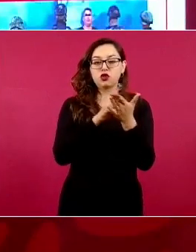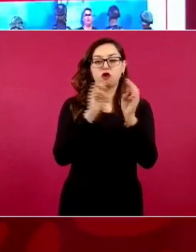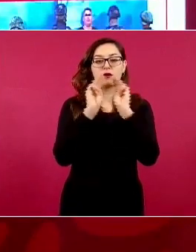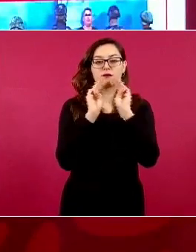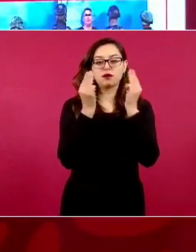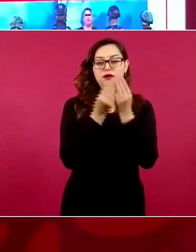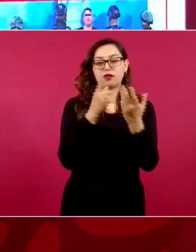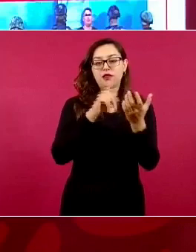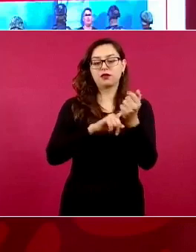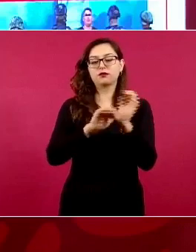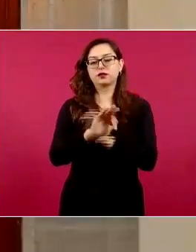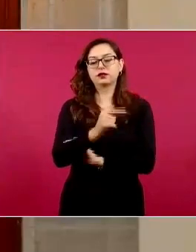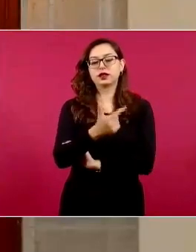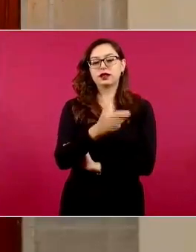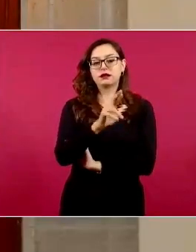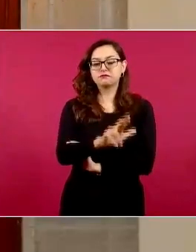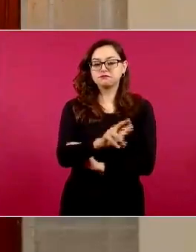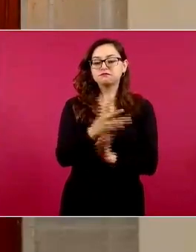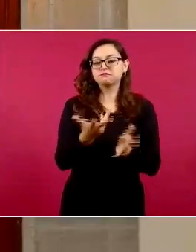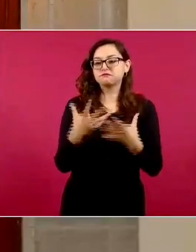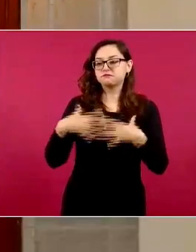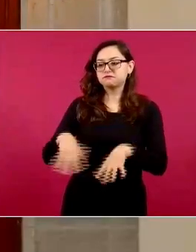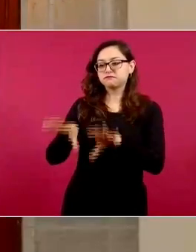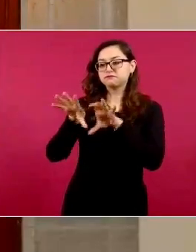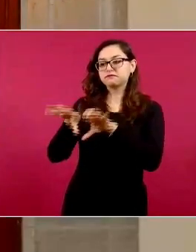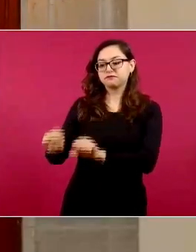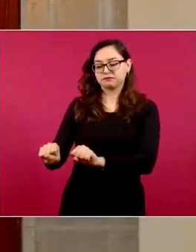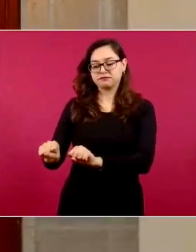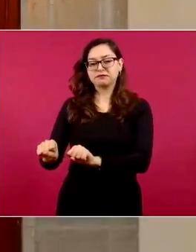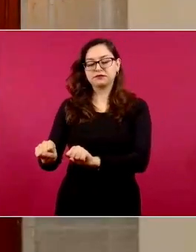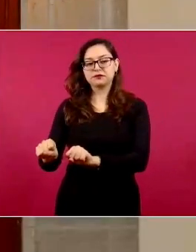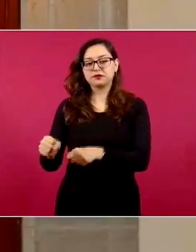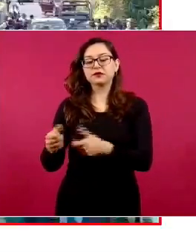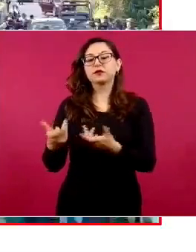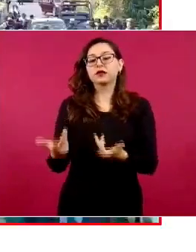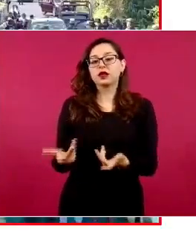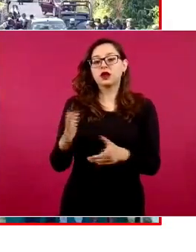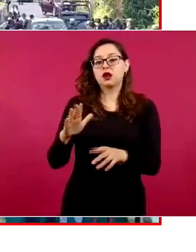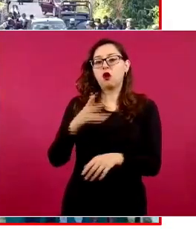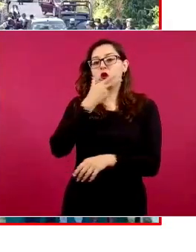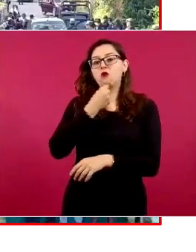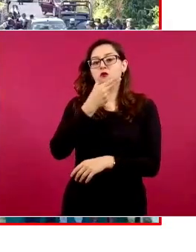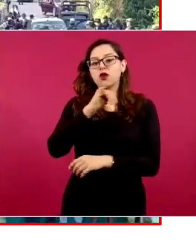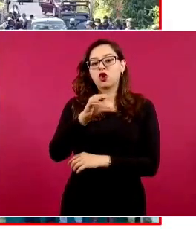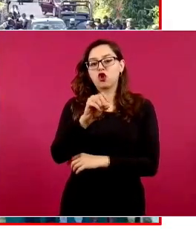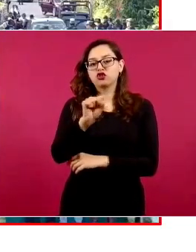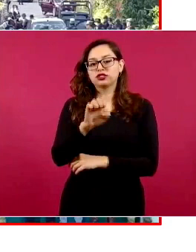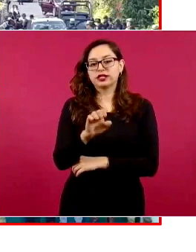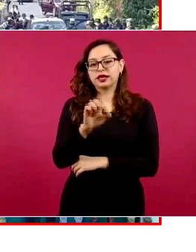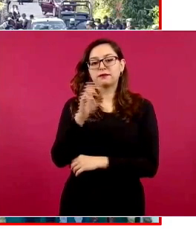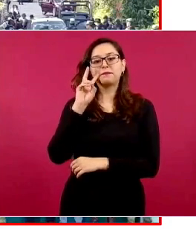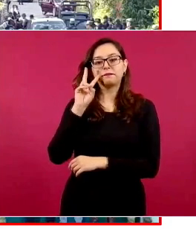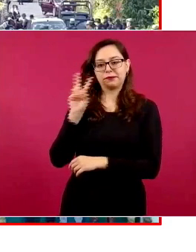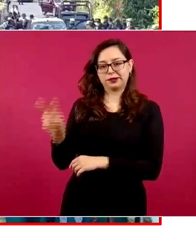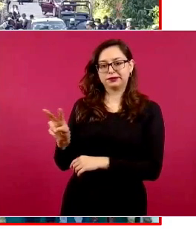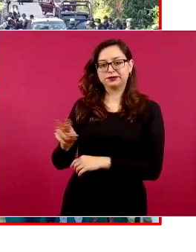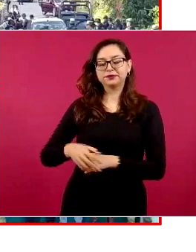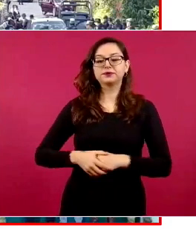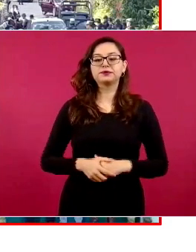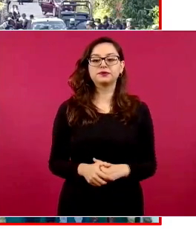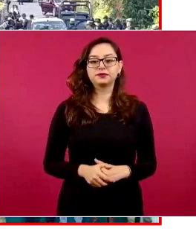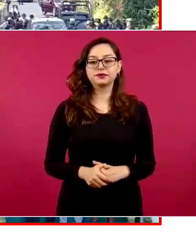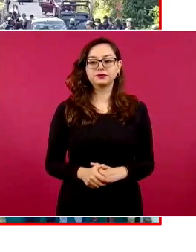de la República en reclusión en contra de José Ranulfo N., alias El